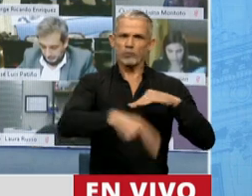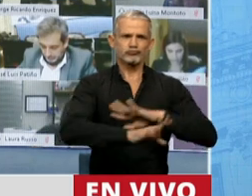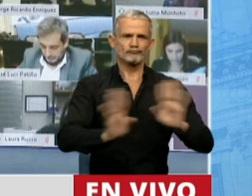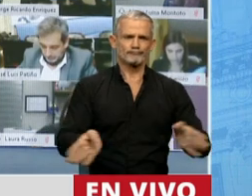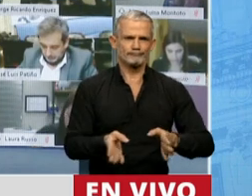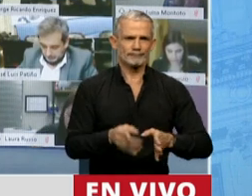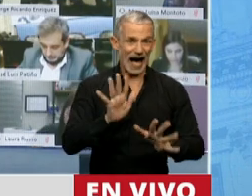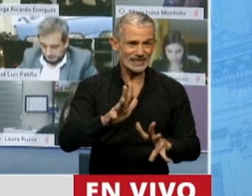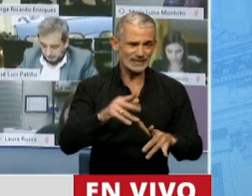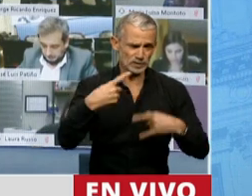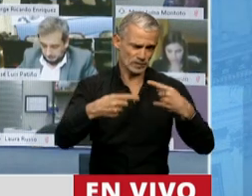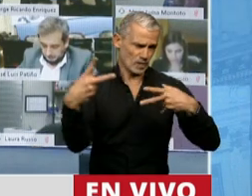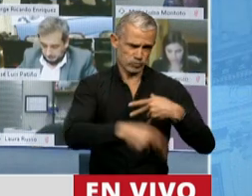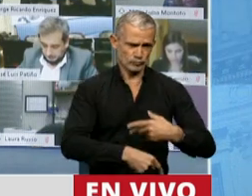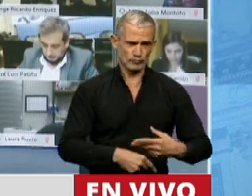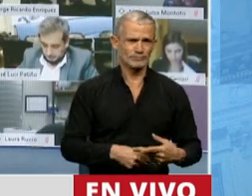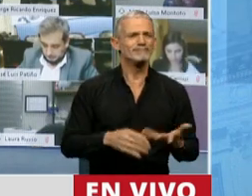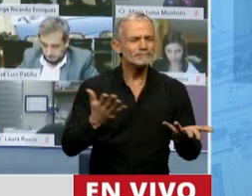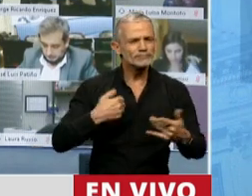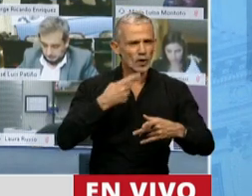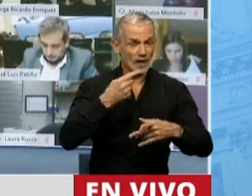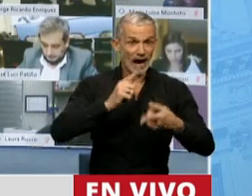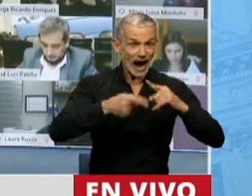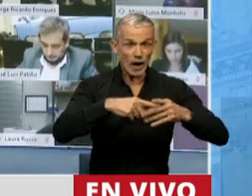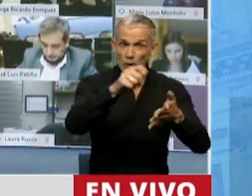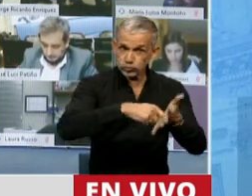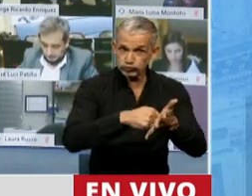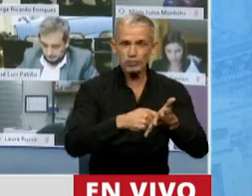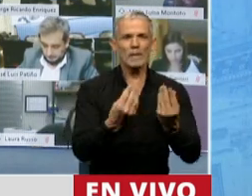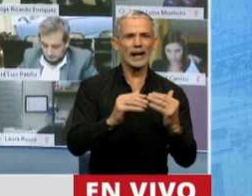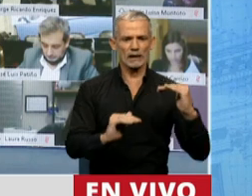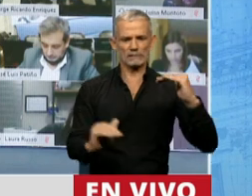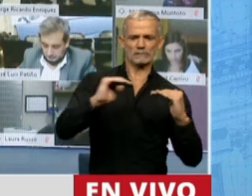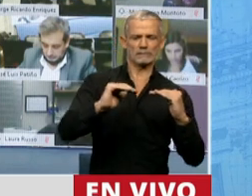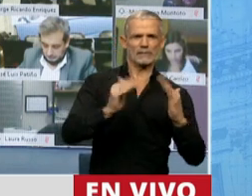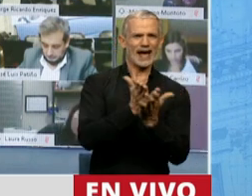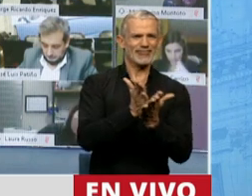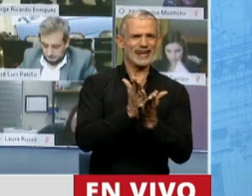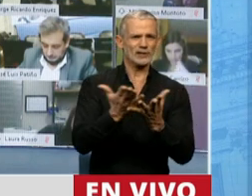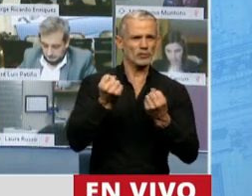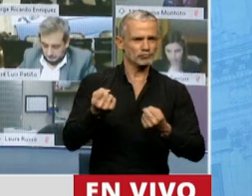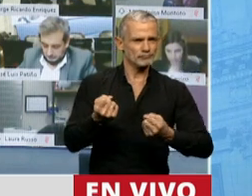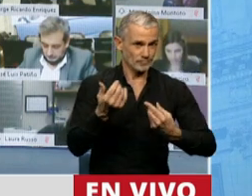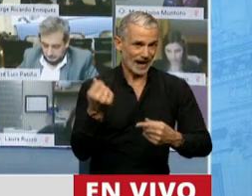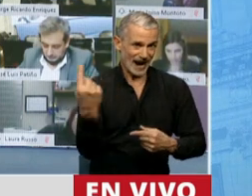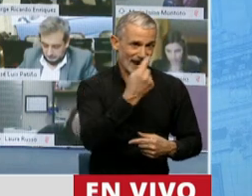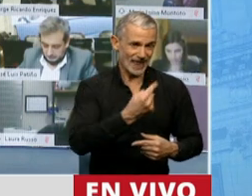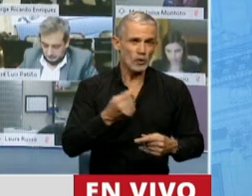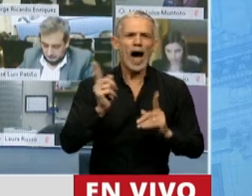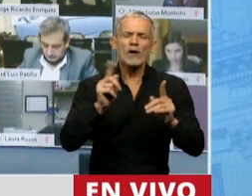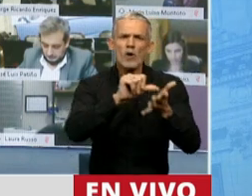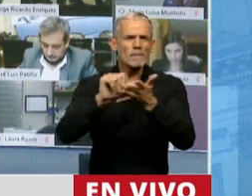esta realidad decía entonces que este acuerdo es una propuesta para nivelar el acceso a los derechos que implica para algunos